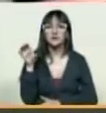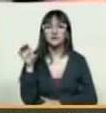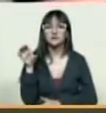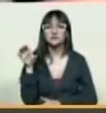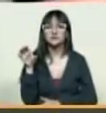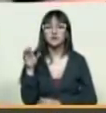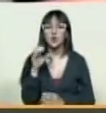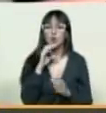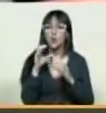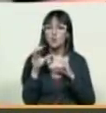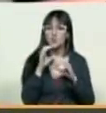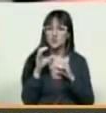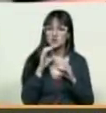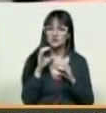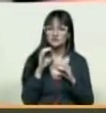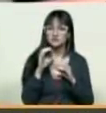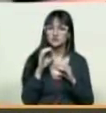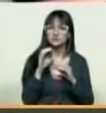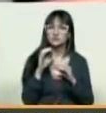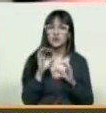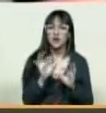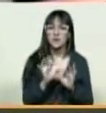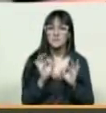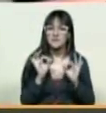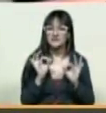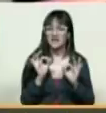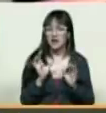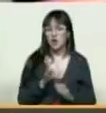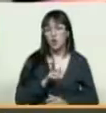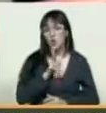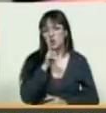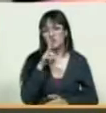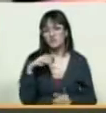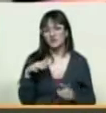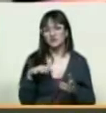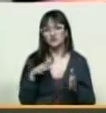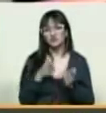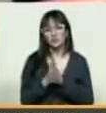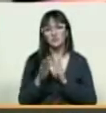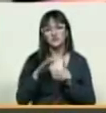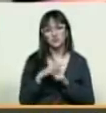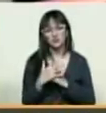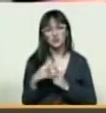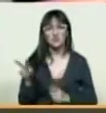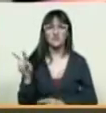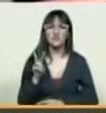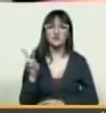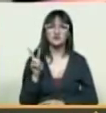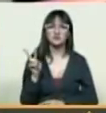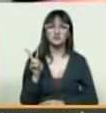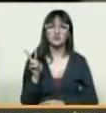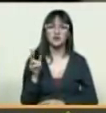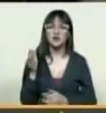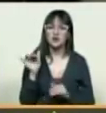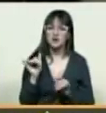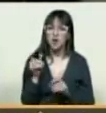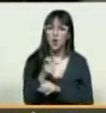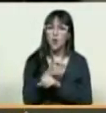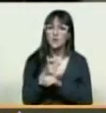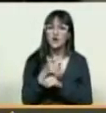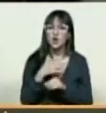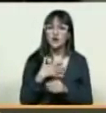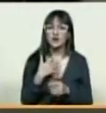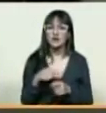medios de comunicación son especialmente agresivos con la realidad de Venezuela, sobre todo en aquellos gobiernos que intentan tapar